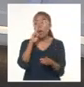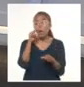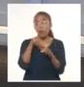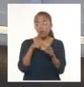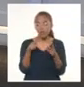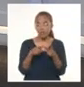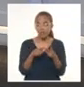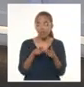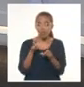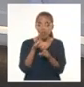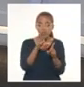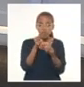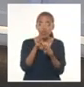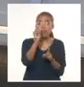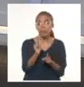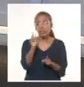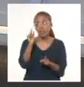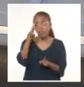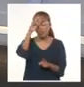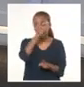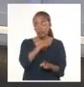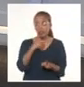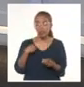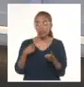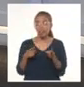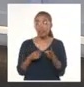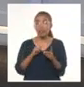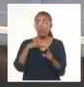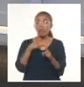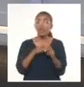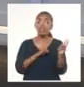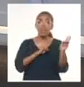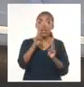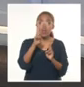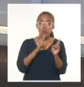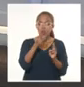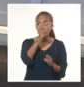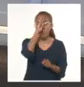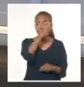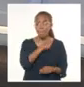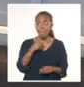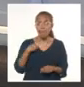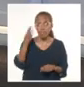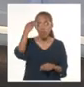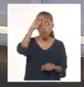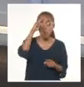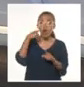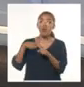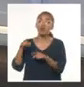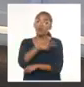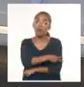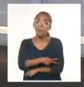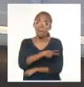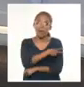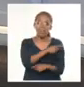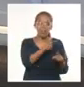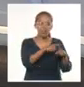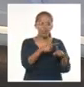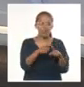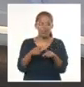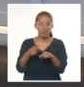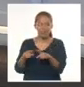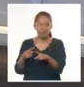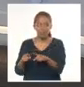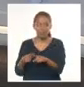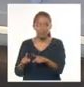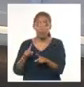de salud y a los acuerdos de cooperación médico entre Cuba y terceros países, la persecución a las transacciones financieras internacionales de Cuba